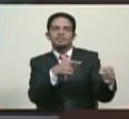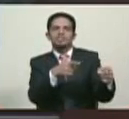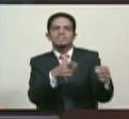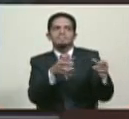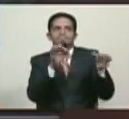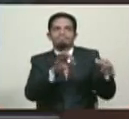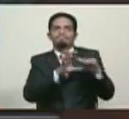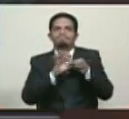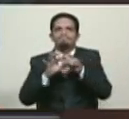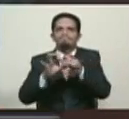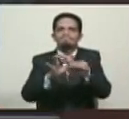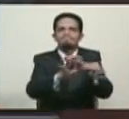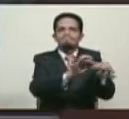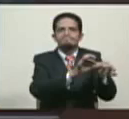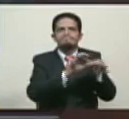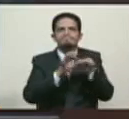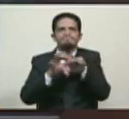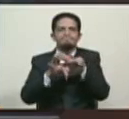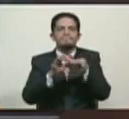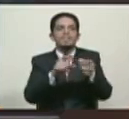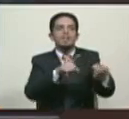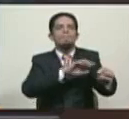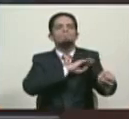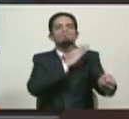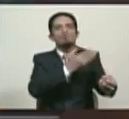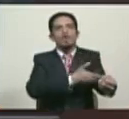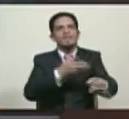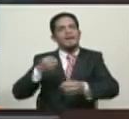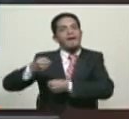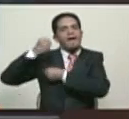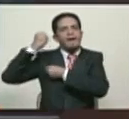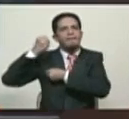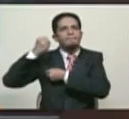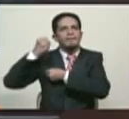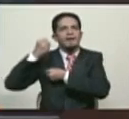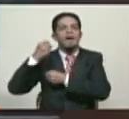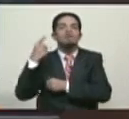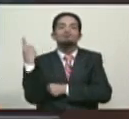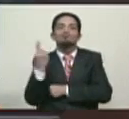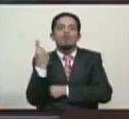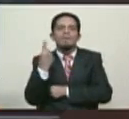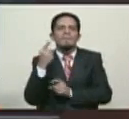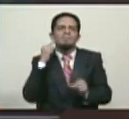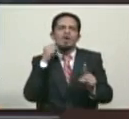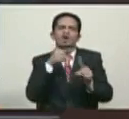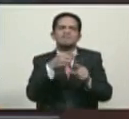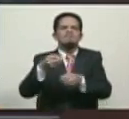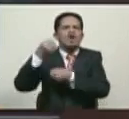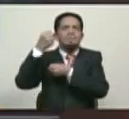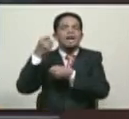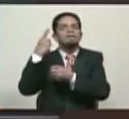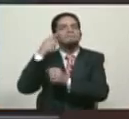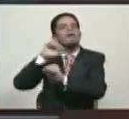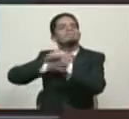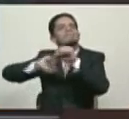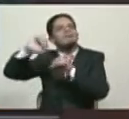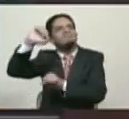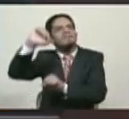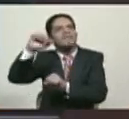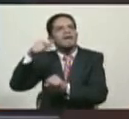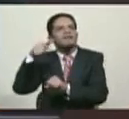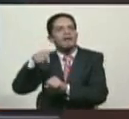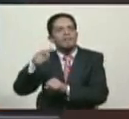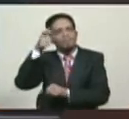y cohesionada estructura con el poder de las armas, que solo deben tener como objetivo defender a nuestro